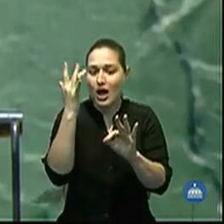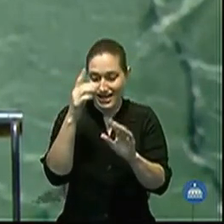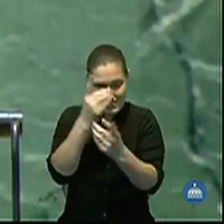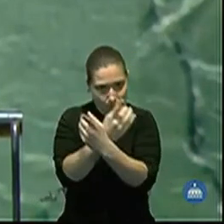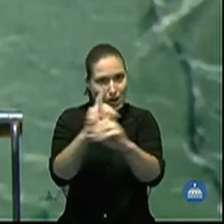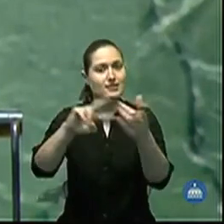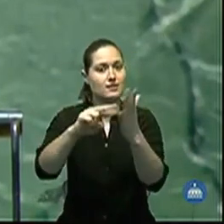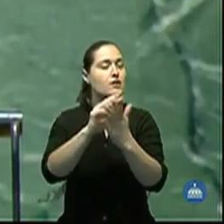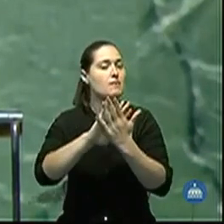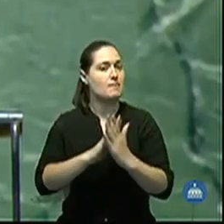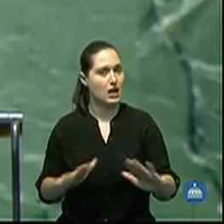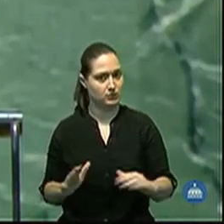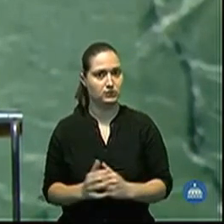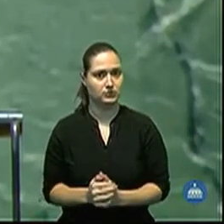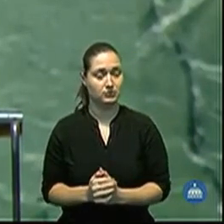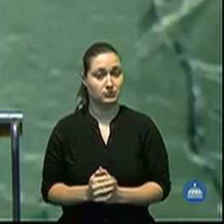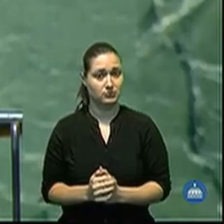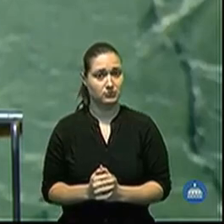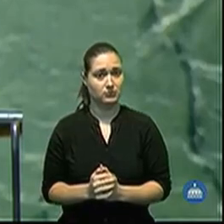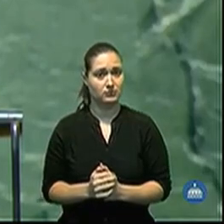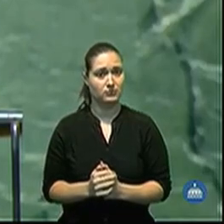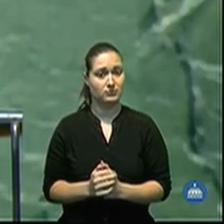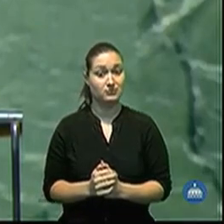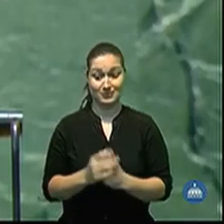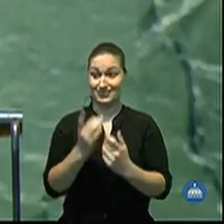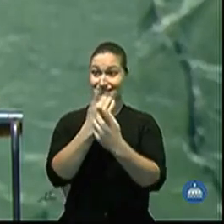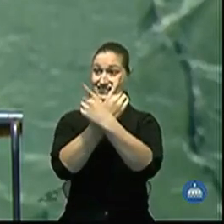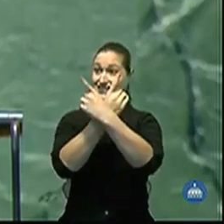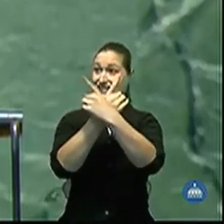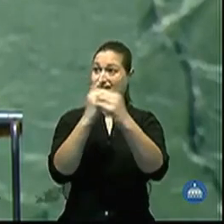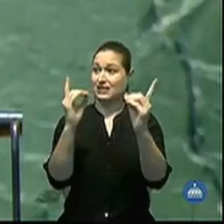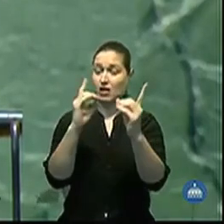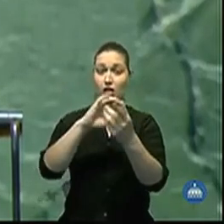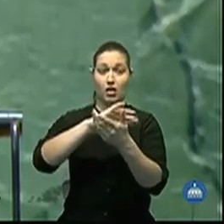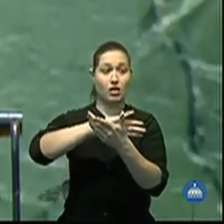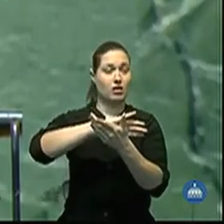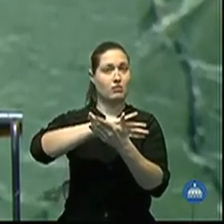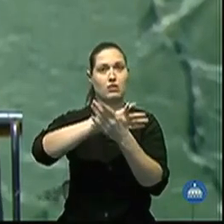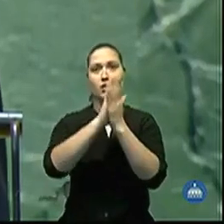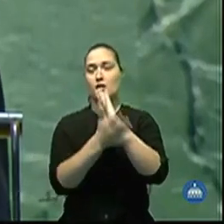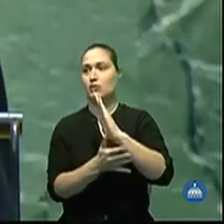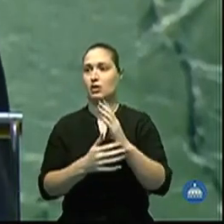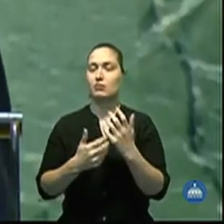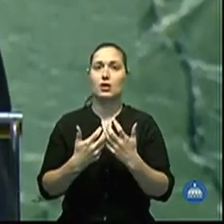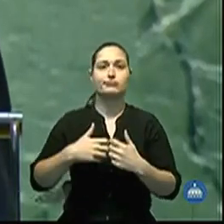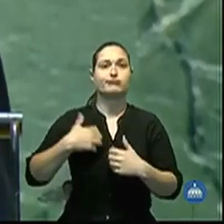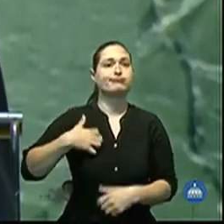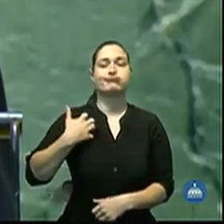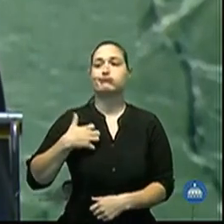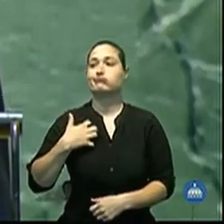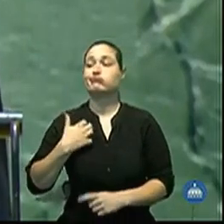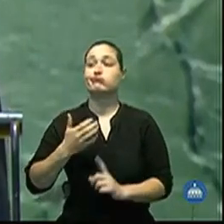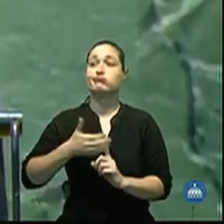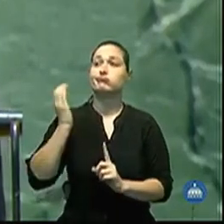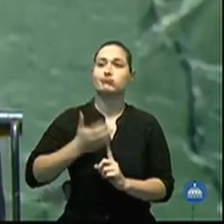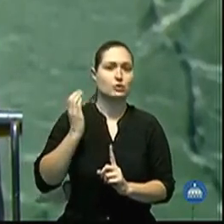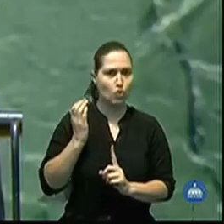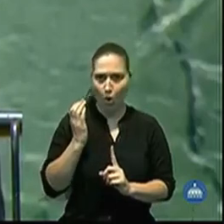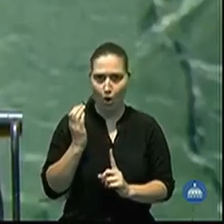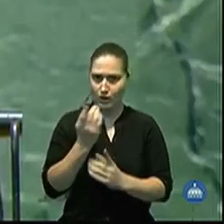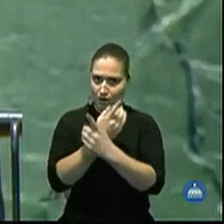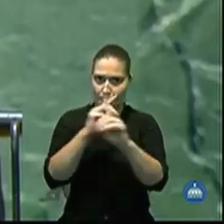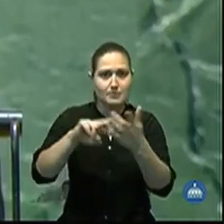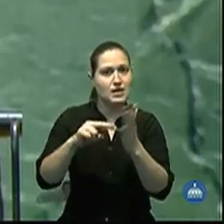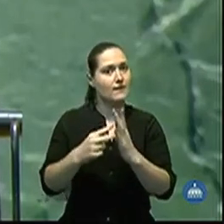democracia no puede reducirse a un sistema de procedimientos mecánicos. La democracia tiene que ser una realidad viva que